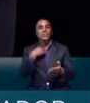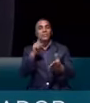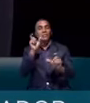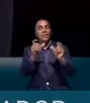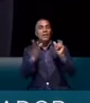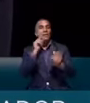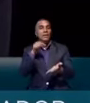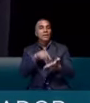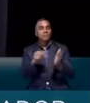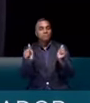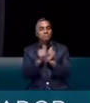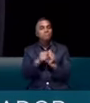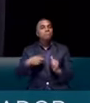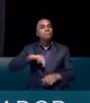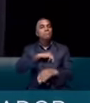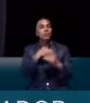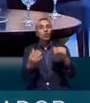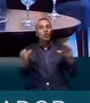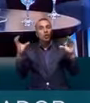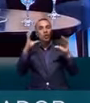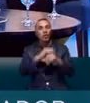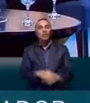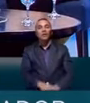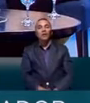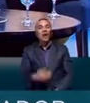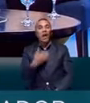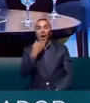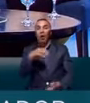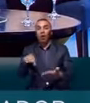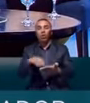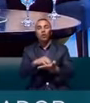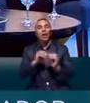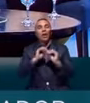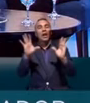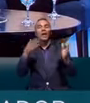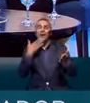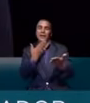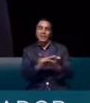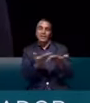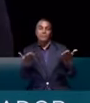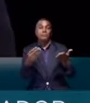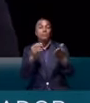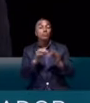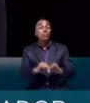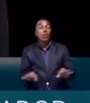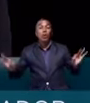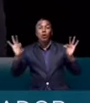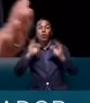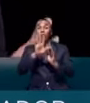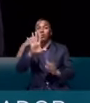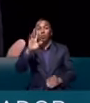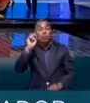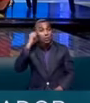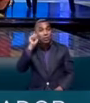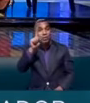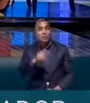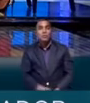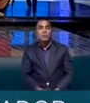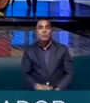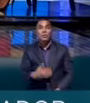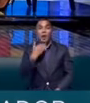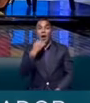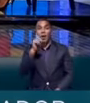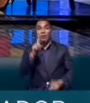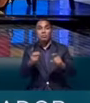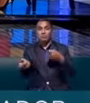de los expertos que nos han acompañado esta noche y han despejado varias dudas de la ciudadanía. Es importante que recordemos, de pronto hay